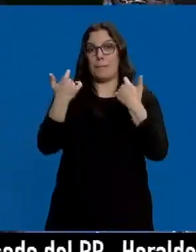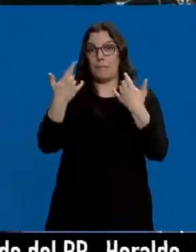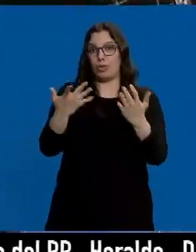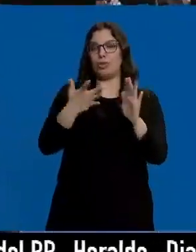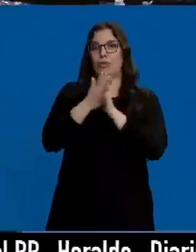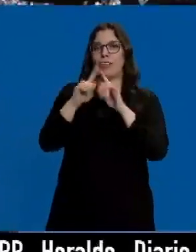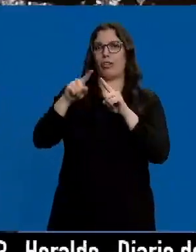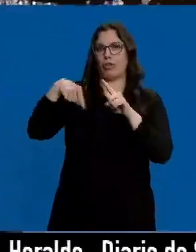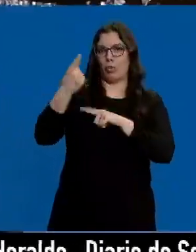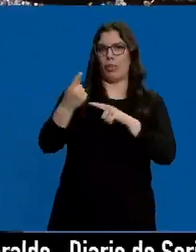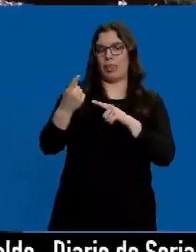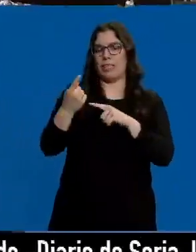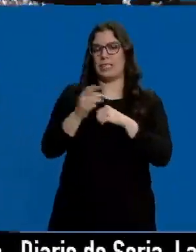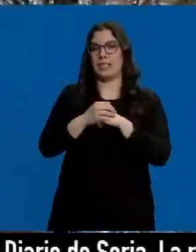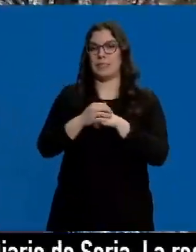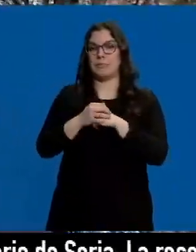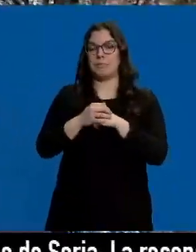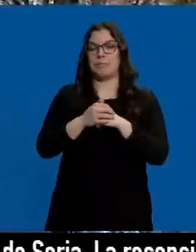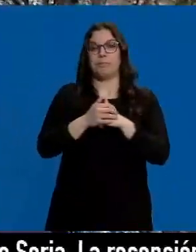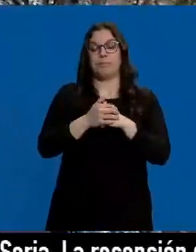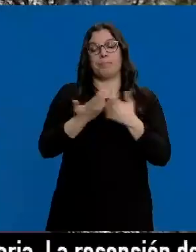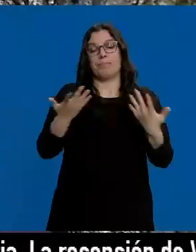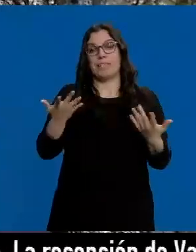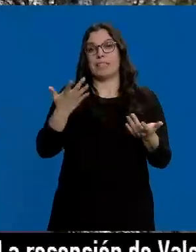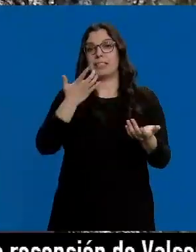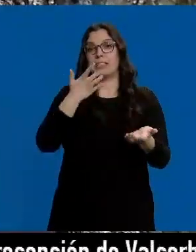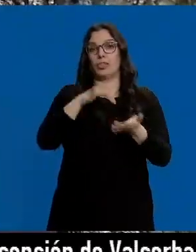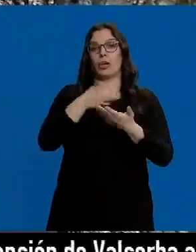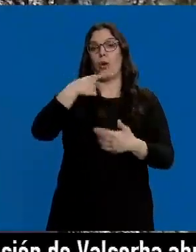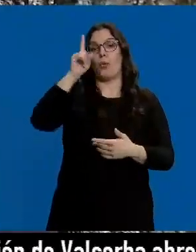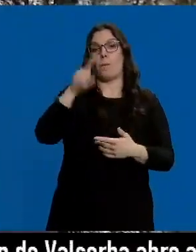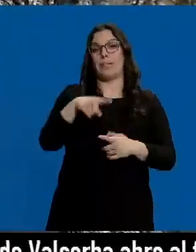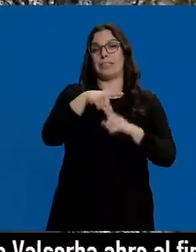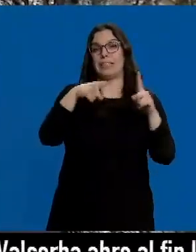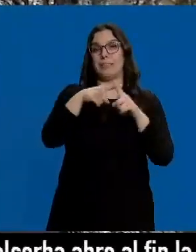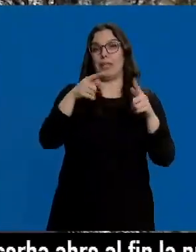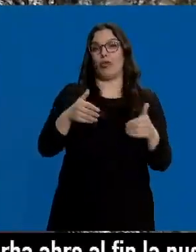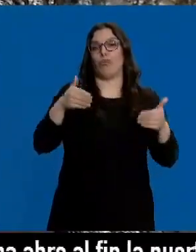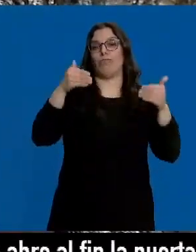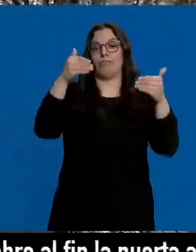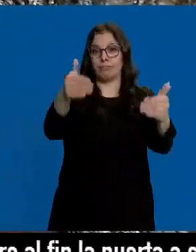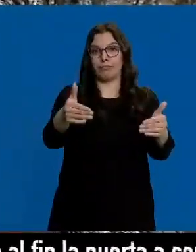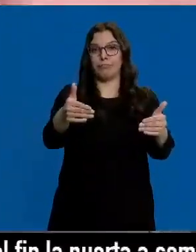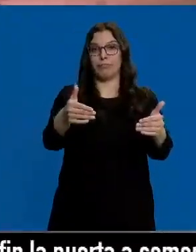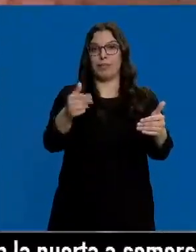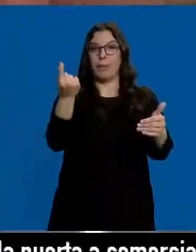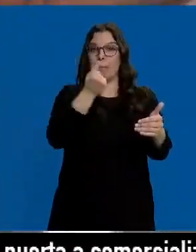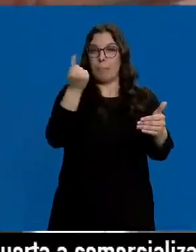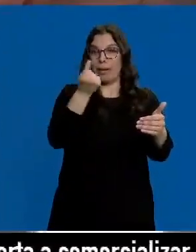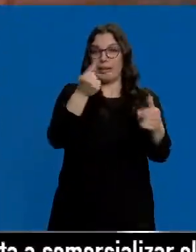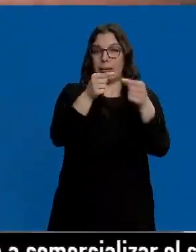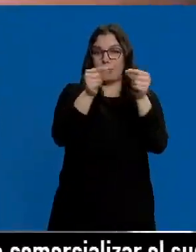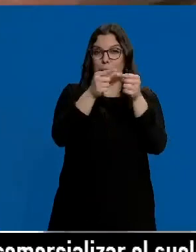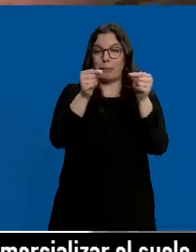consigo grandes consecuencias. No es lo mismo que estén mes y medio con la almendra pequeñita